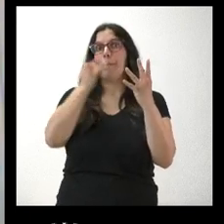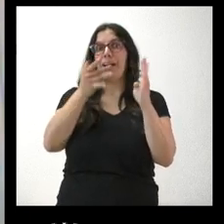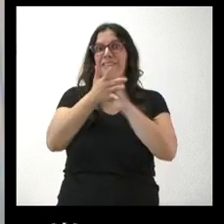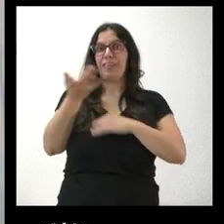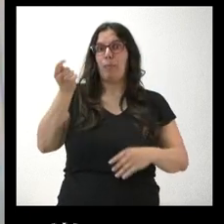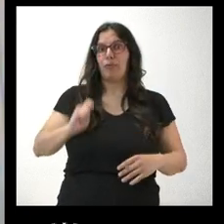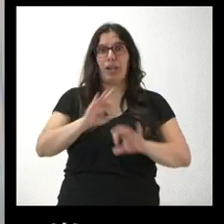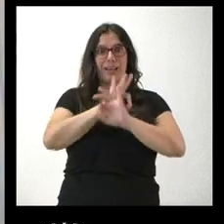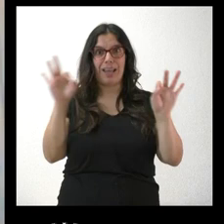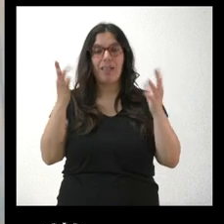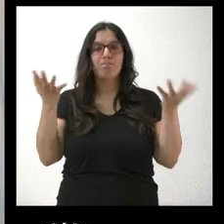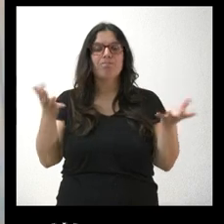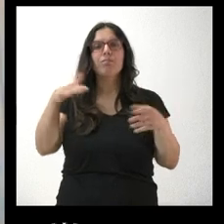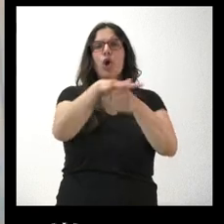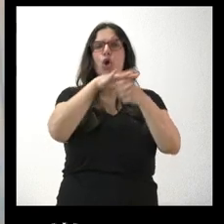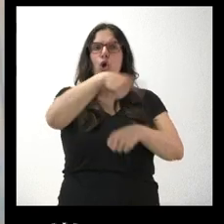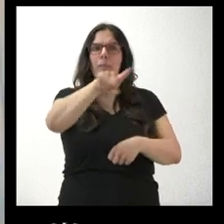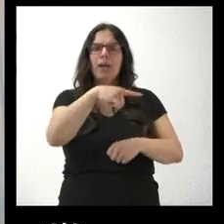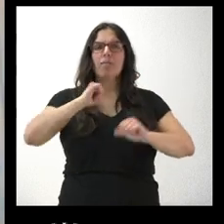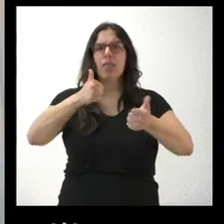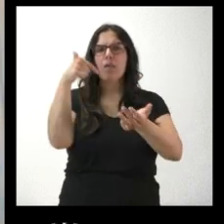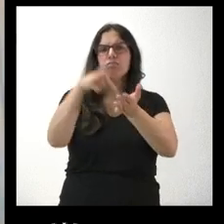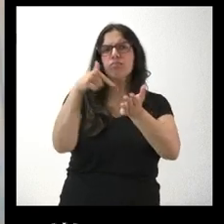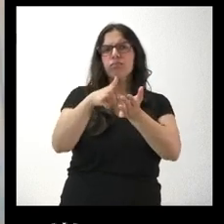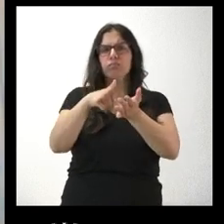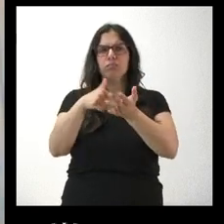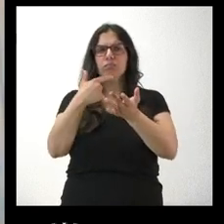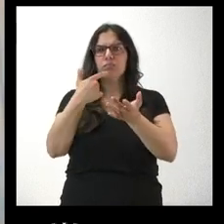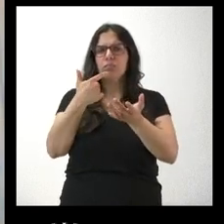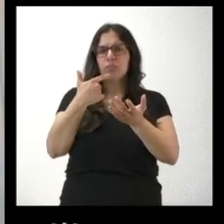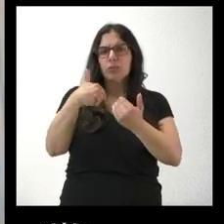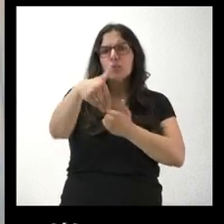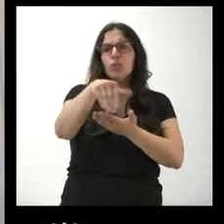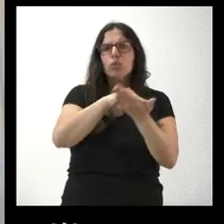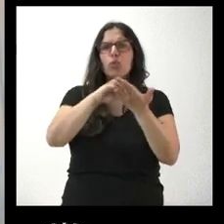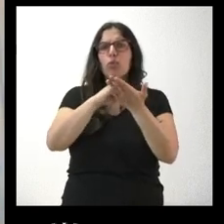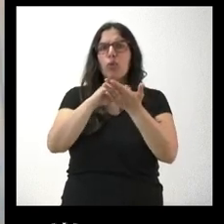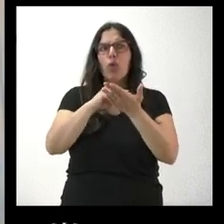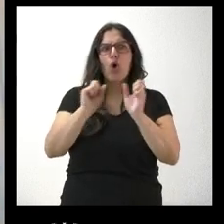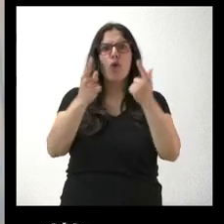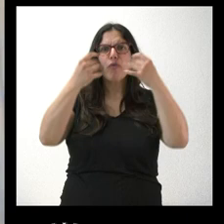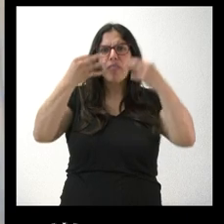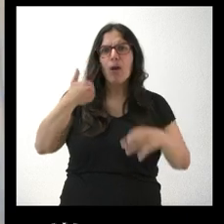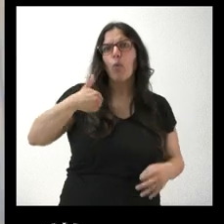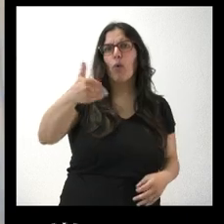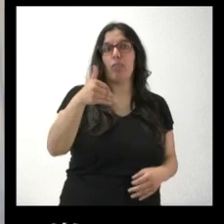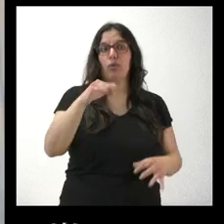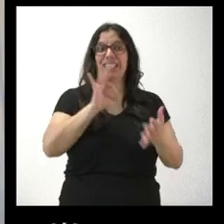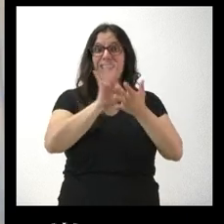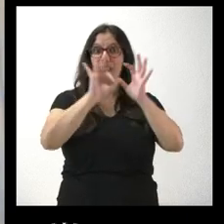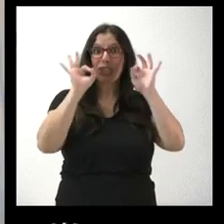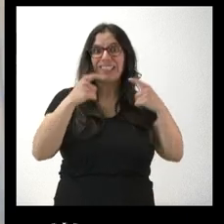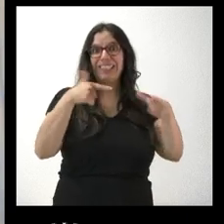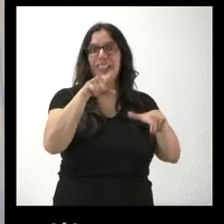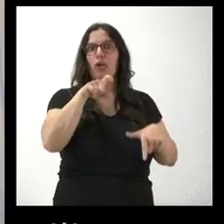comarca y lo que van a exigir en manifestación es cuándo se va a resolver de una manera definitiva este problema con este servicio en concreto, aparte de deficiencias en otros,